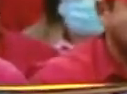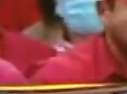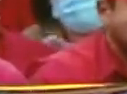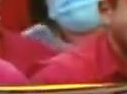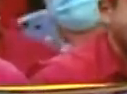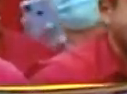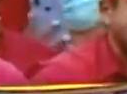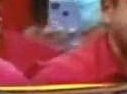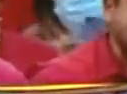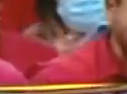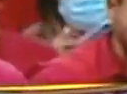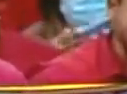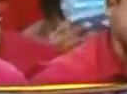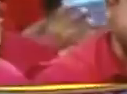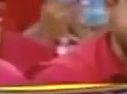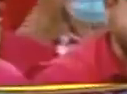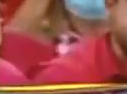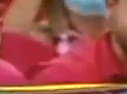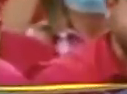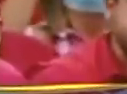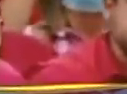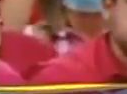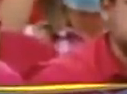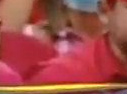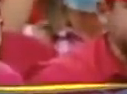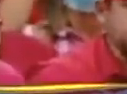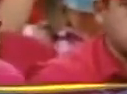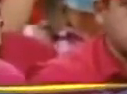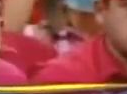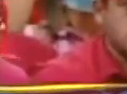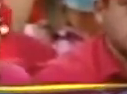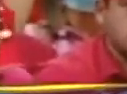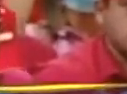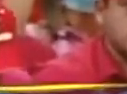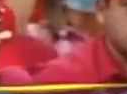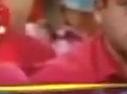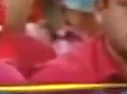el gas doméstico para cocinar en nuestros hogares venezolanos.